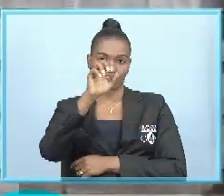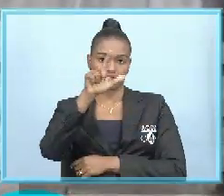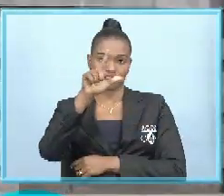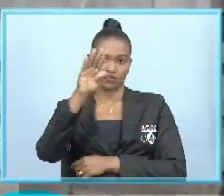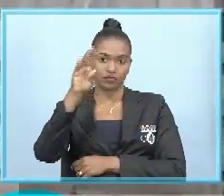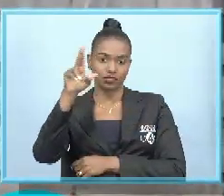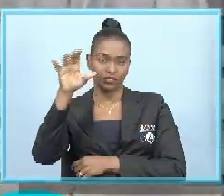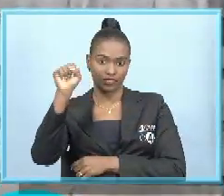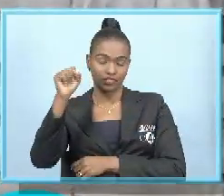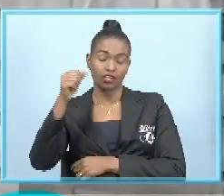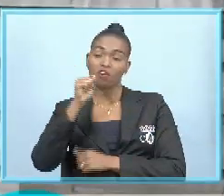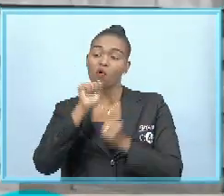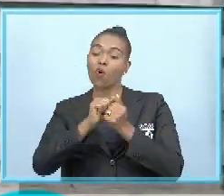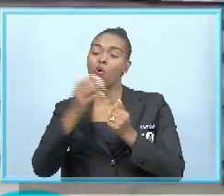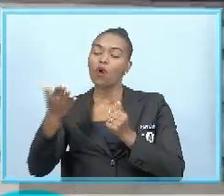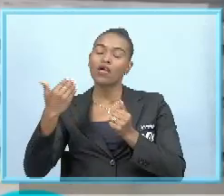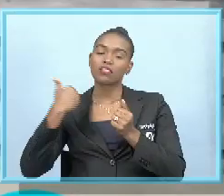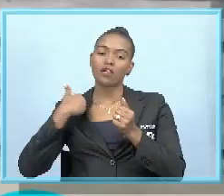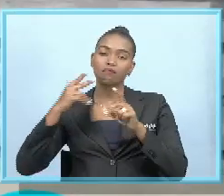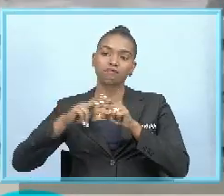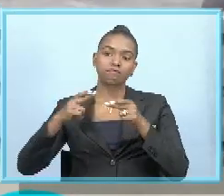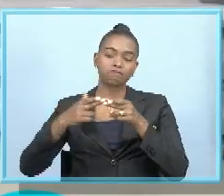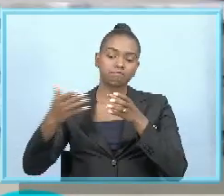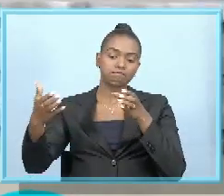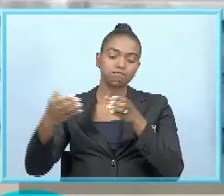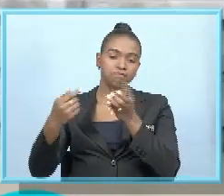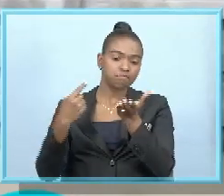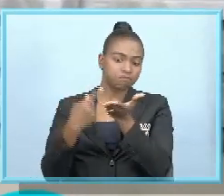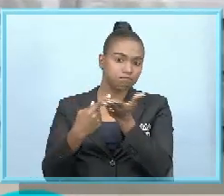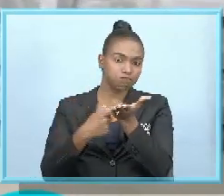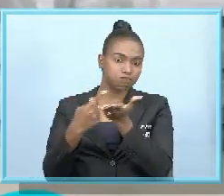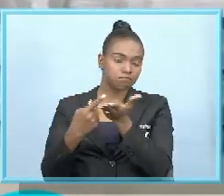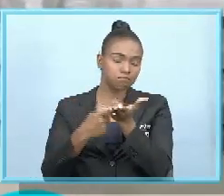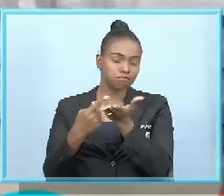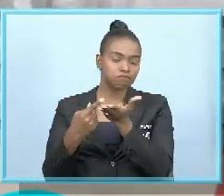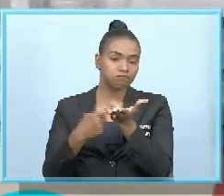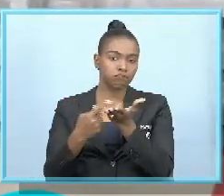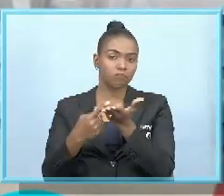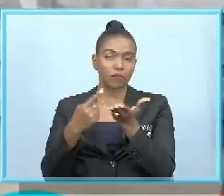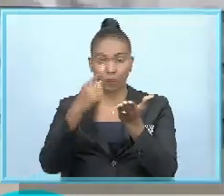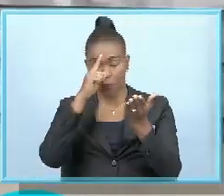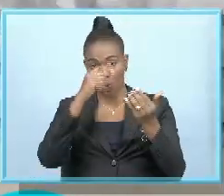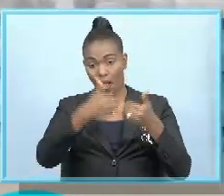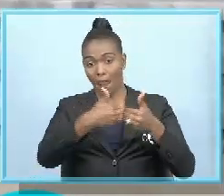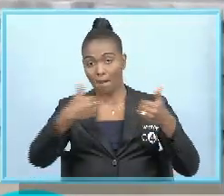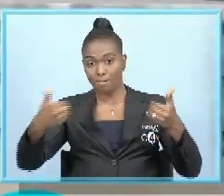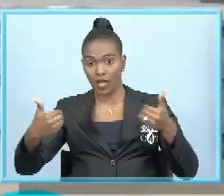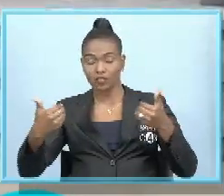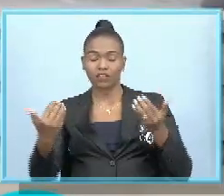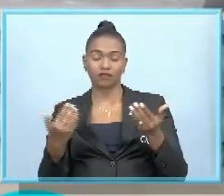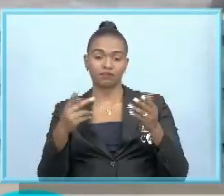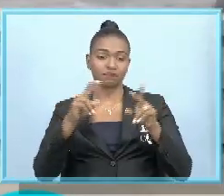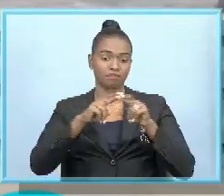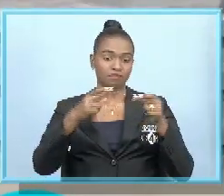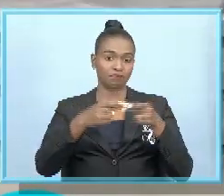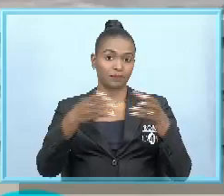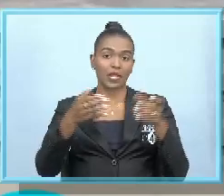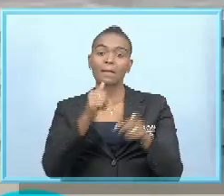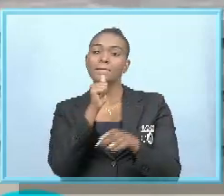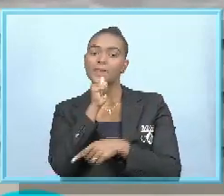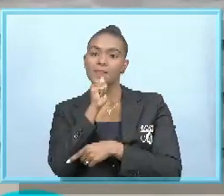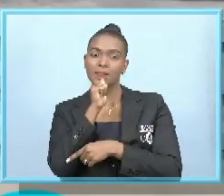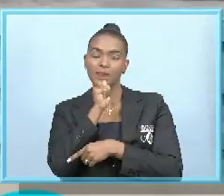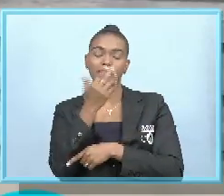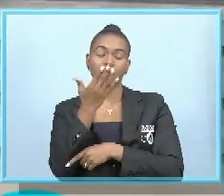Boric, con quien sostuvo reuniones por separado, reuniones